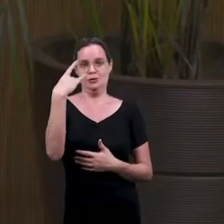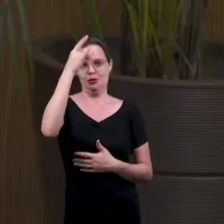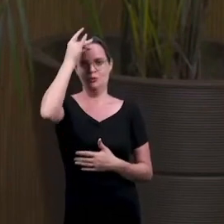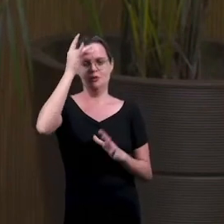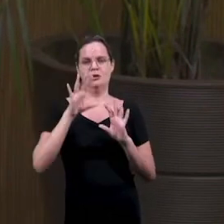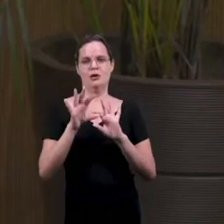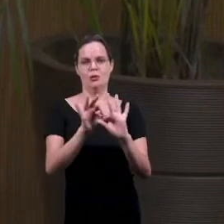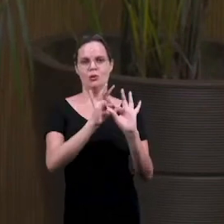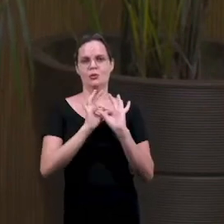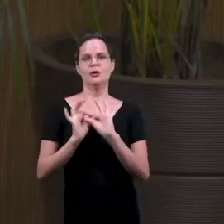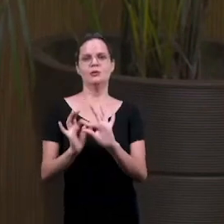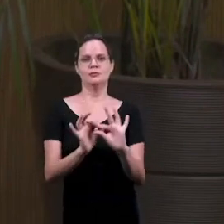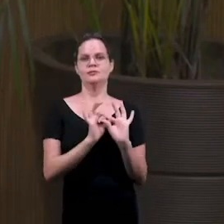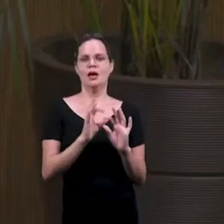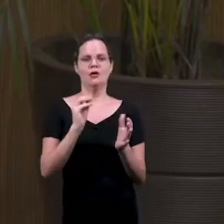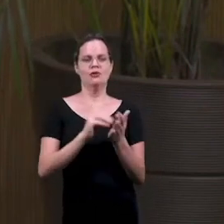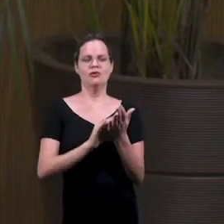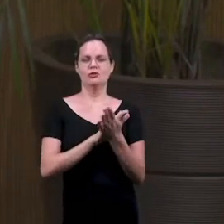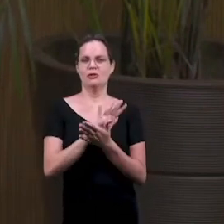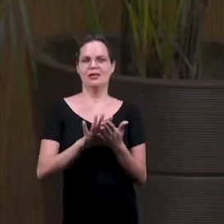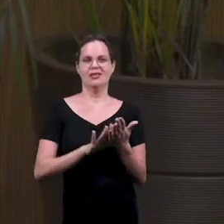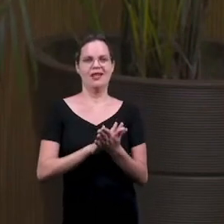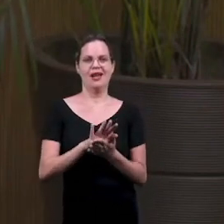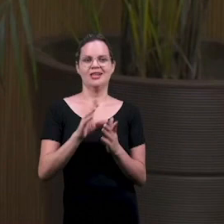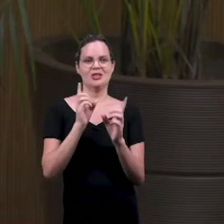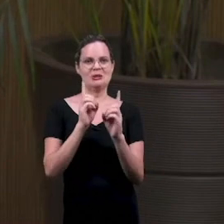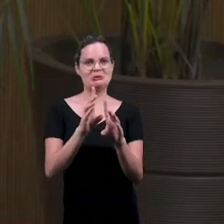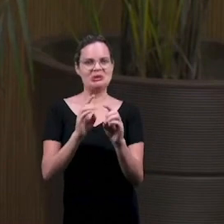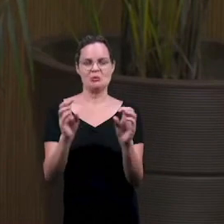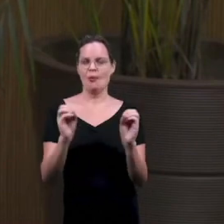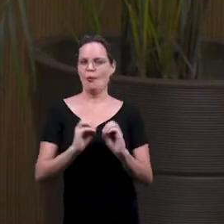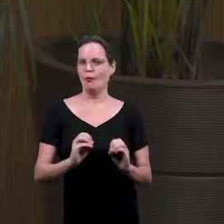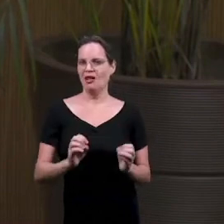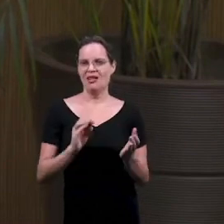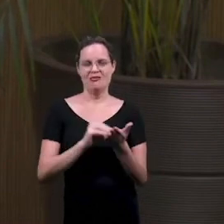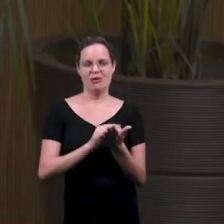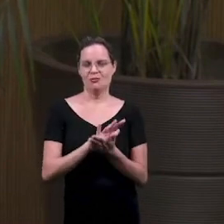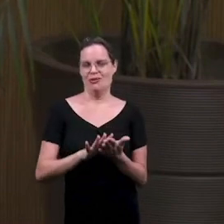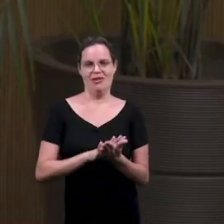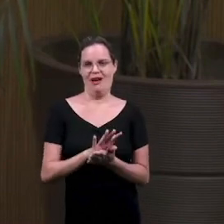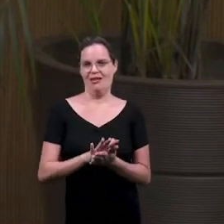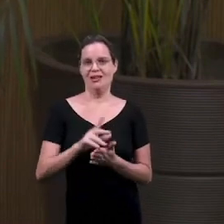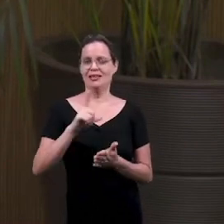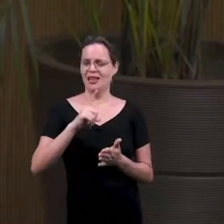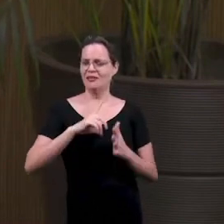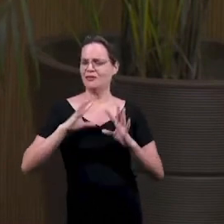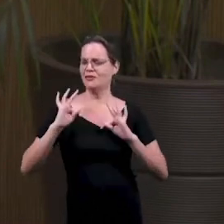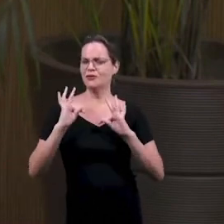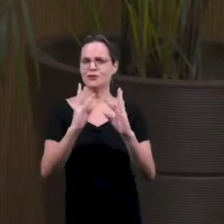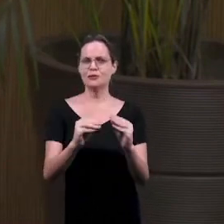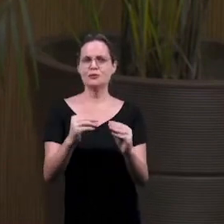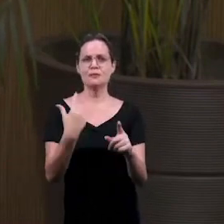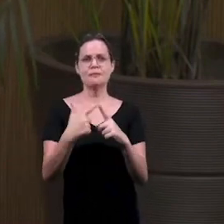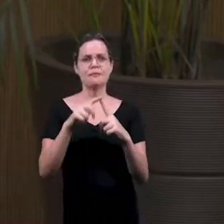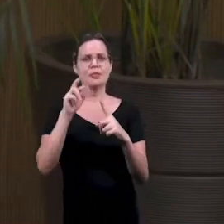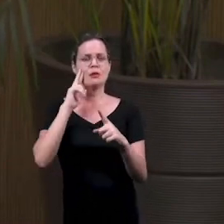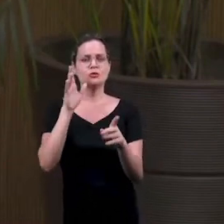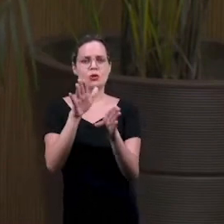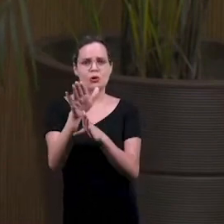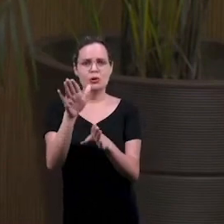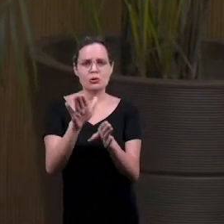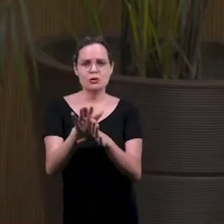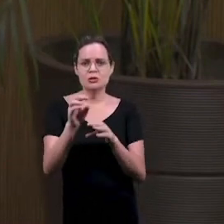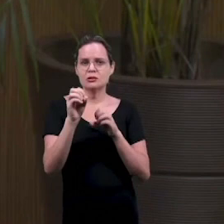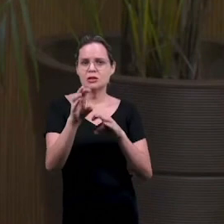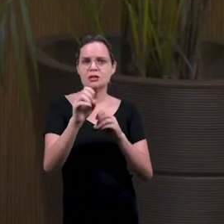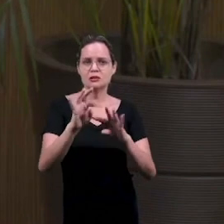íntima comunión con el Espíritu Santo. No faltó a nuestros hermanos la doctrina, las orientaciones de parte del